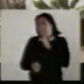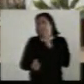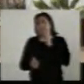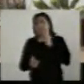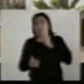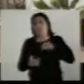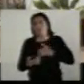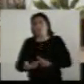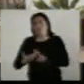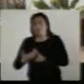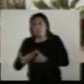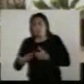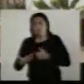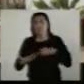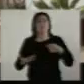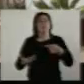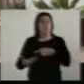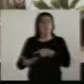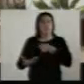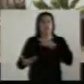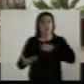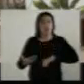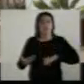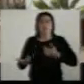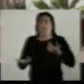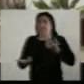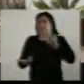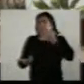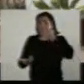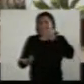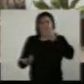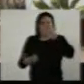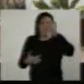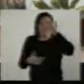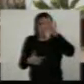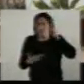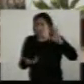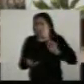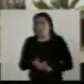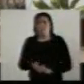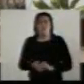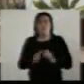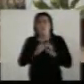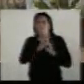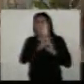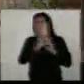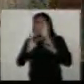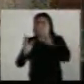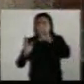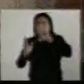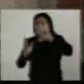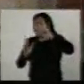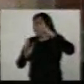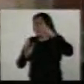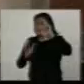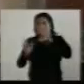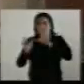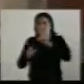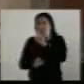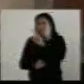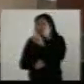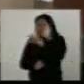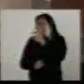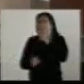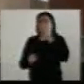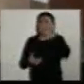madre, y dijeron, pues, su hijo tiene una enfermedad que es rara, que es 1 entre 1.000.000. Me aislé